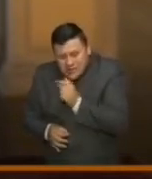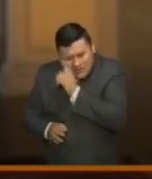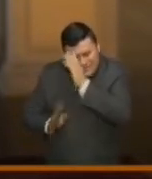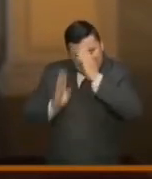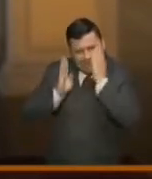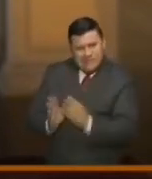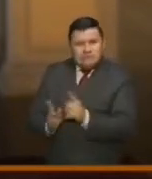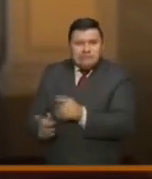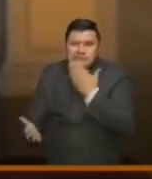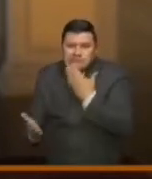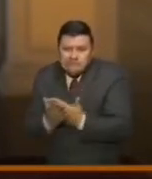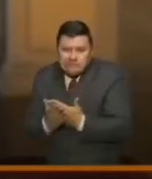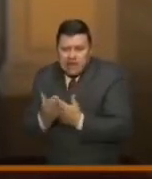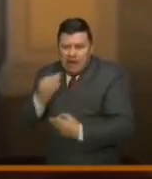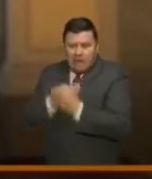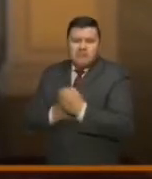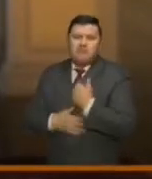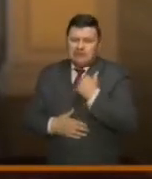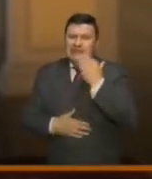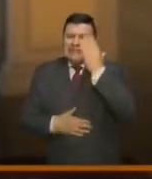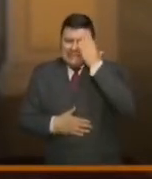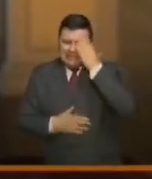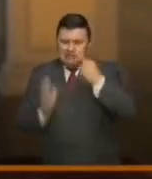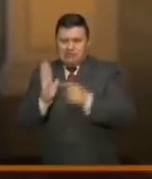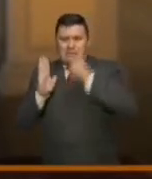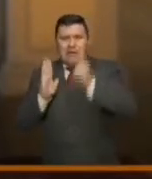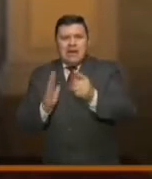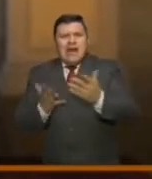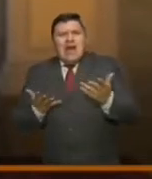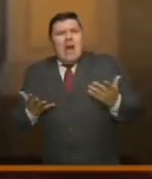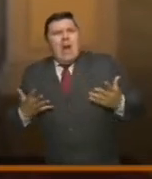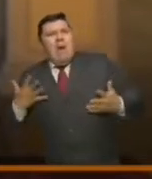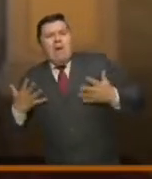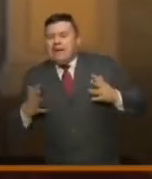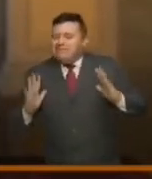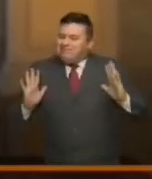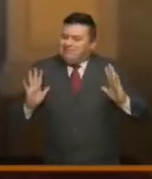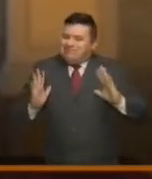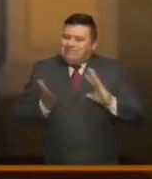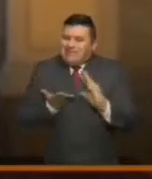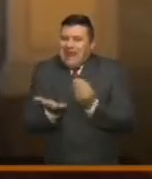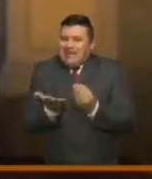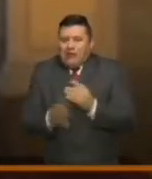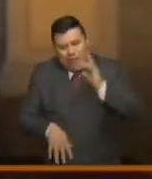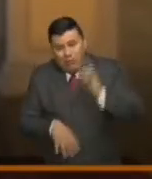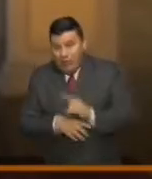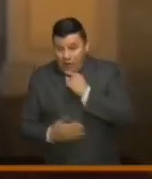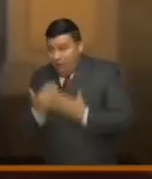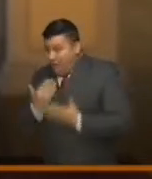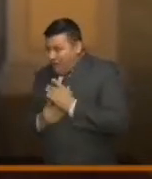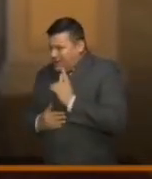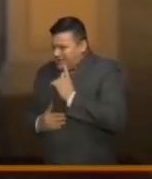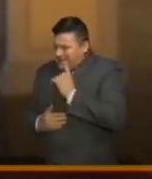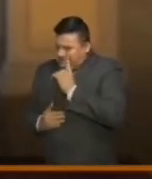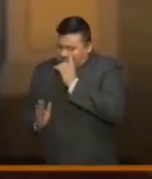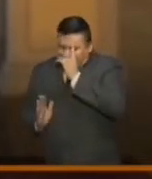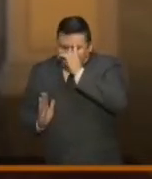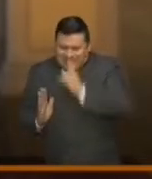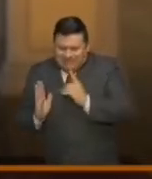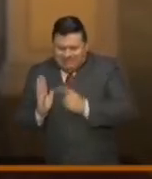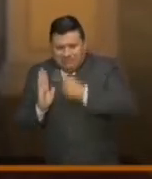toda nuestra generosidad sé que esta medida implica grandes sacrificios y no fue fácil tomarla pero la